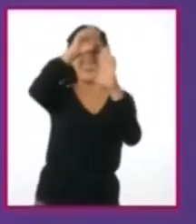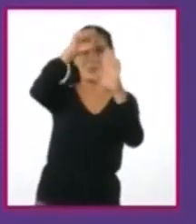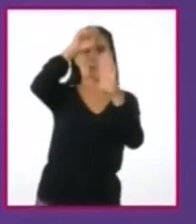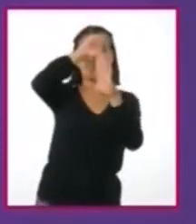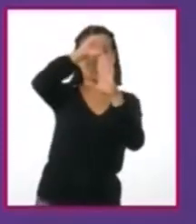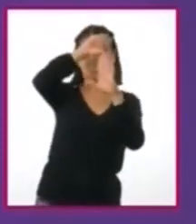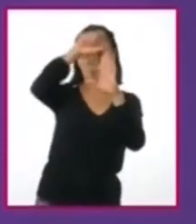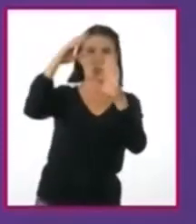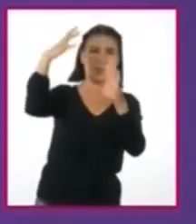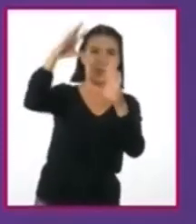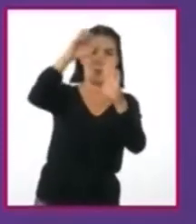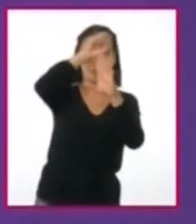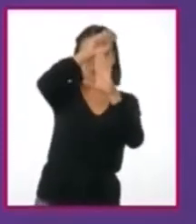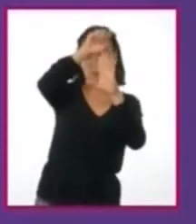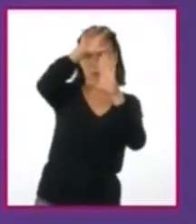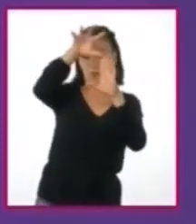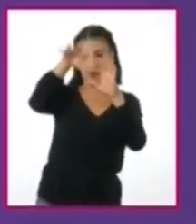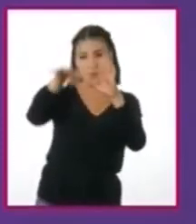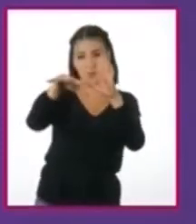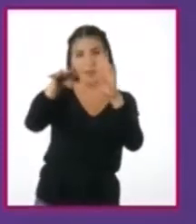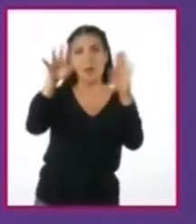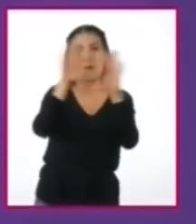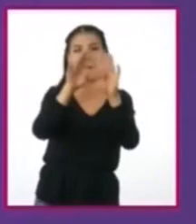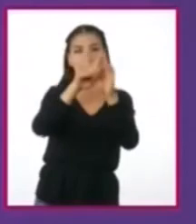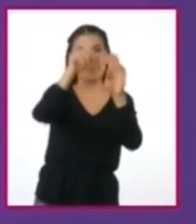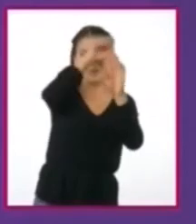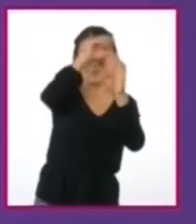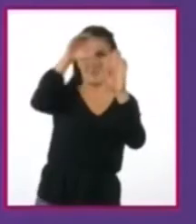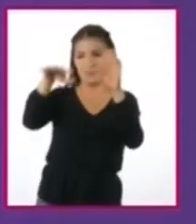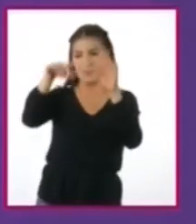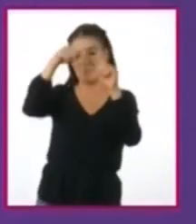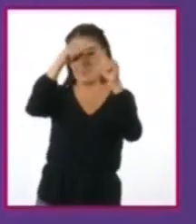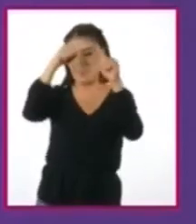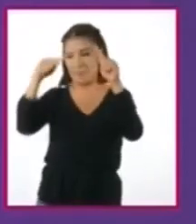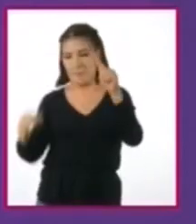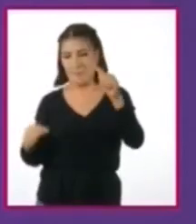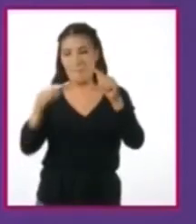Entonces, forman con la horizontal ángulos de la misma medida.